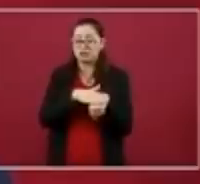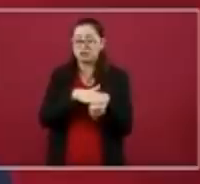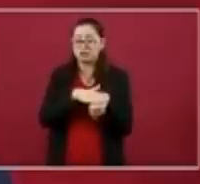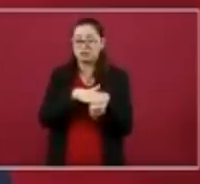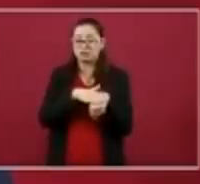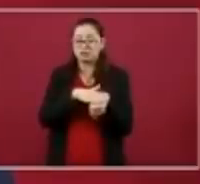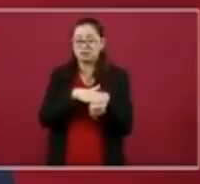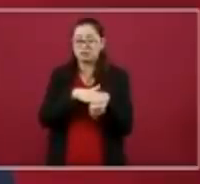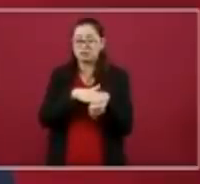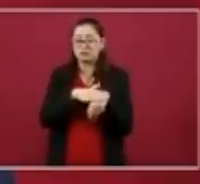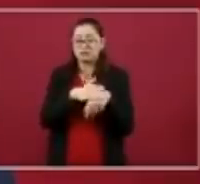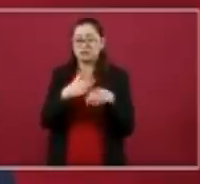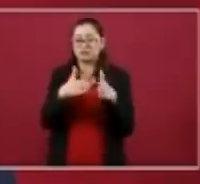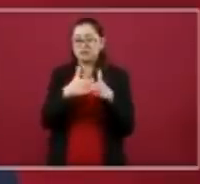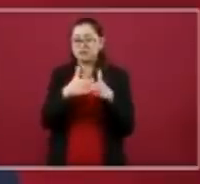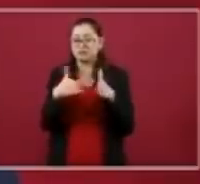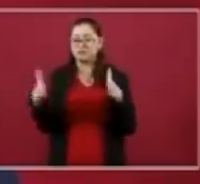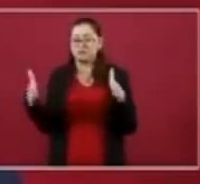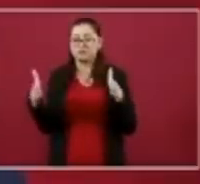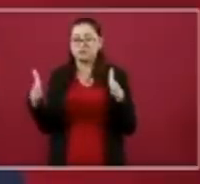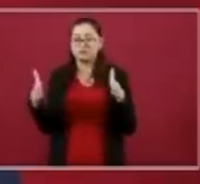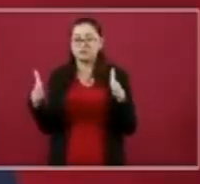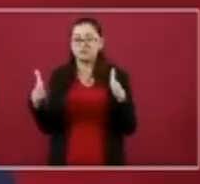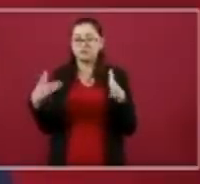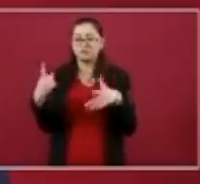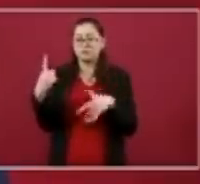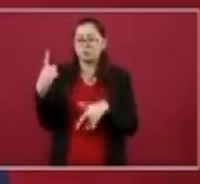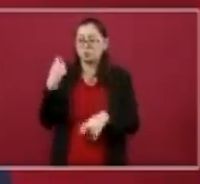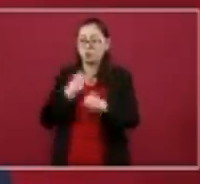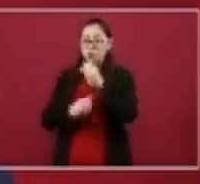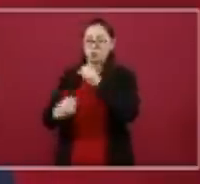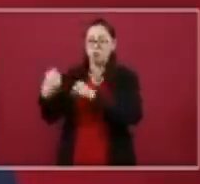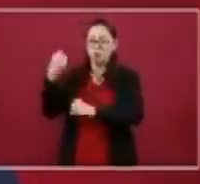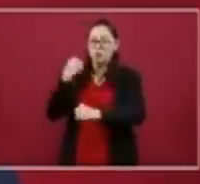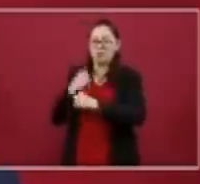tuvo que ver con resultados del año pasado.